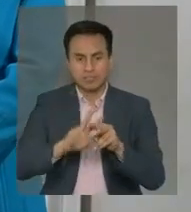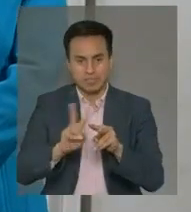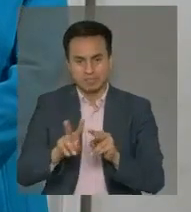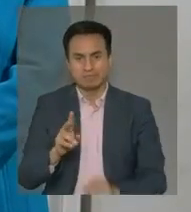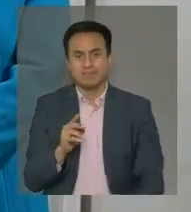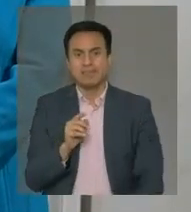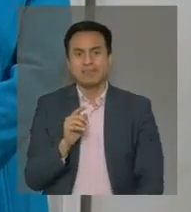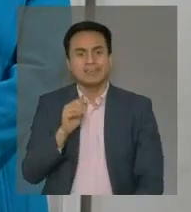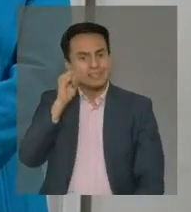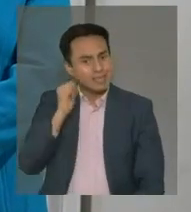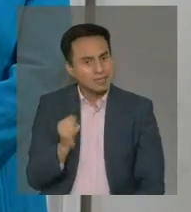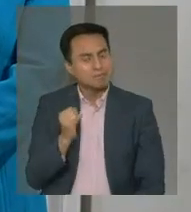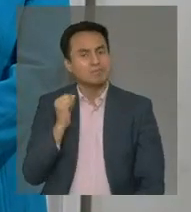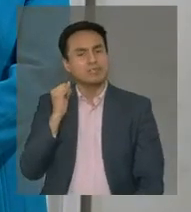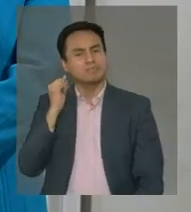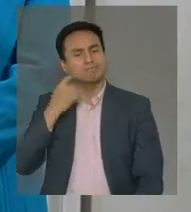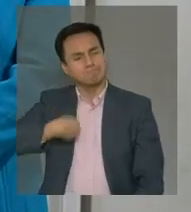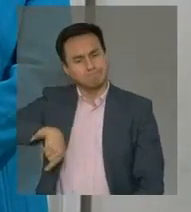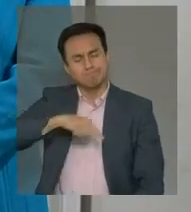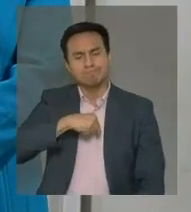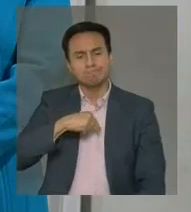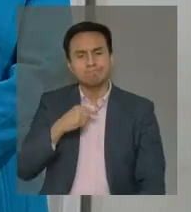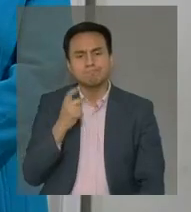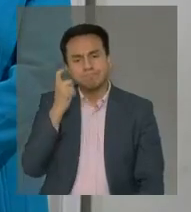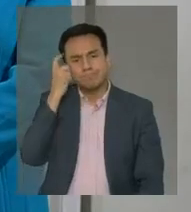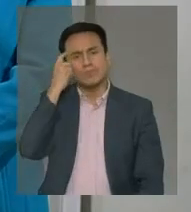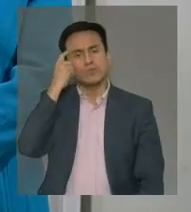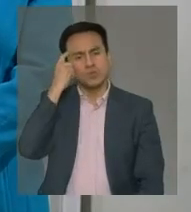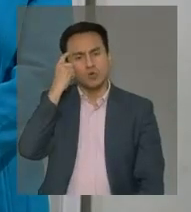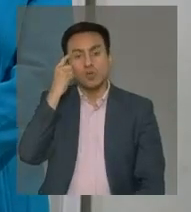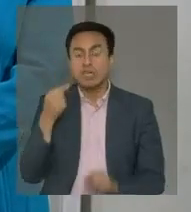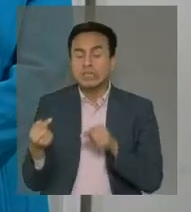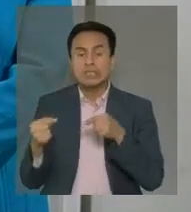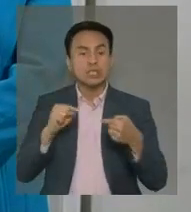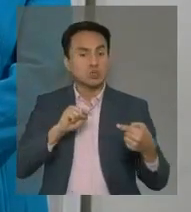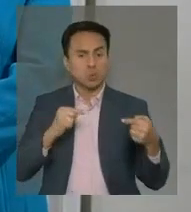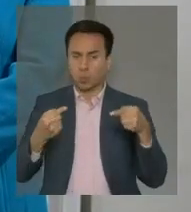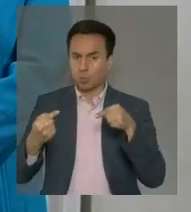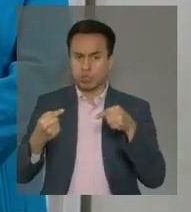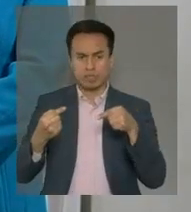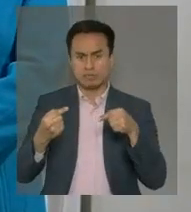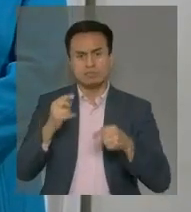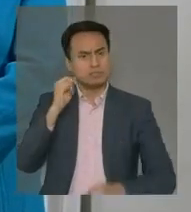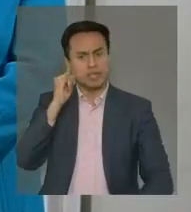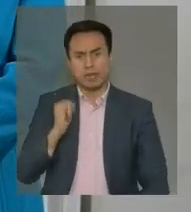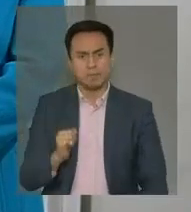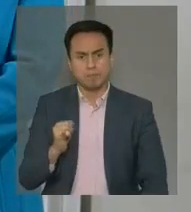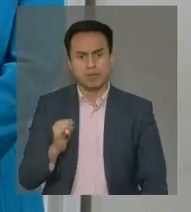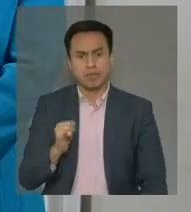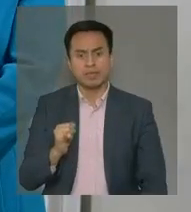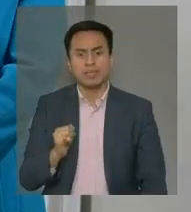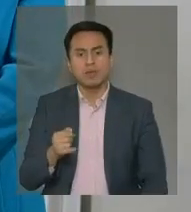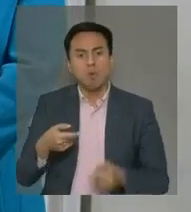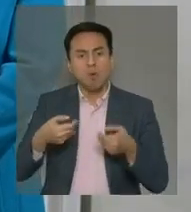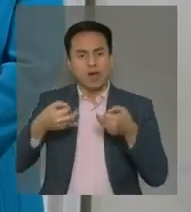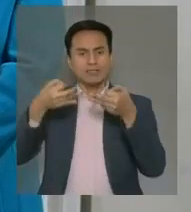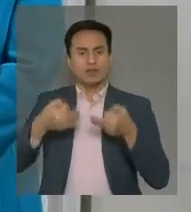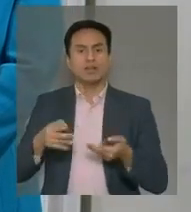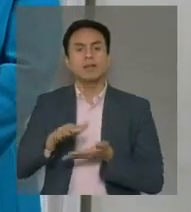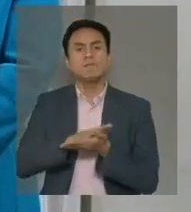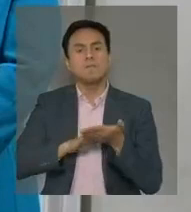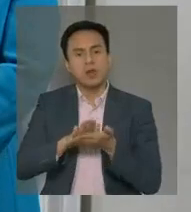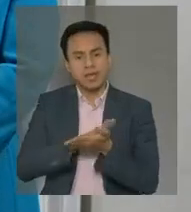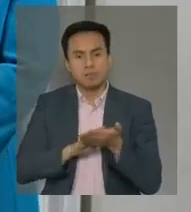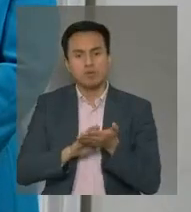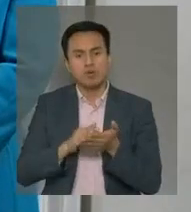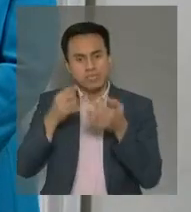siempre uno discute cómo se debe asegurar por ejemplo